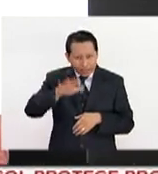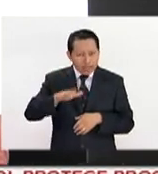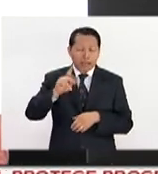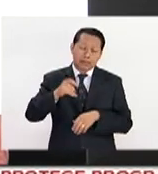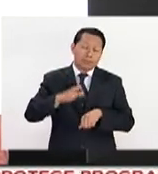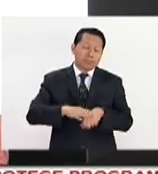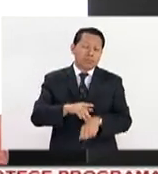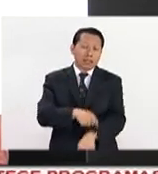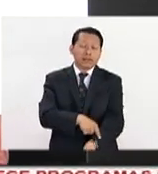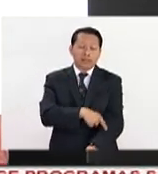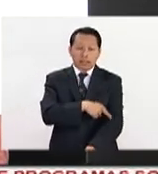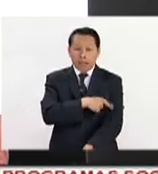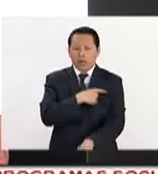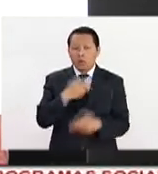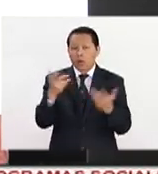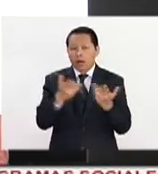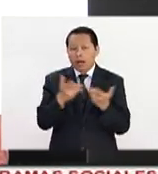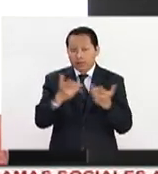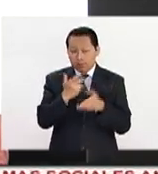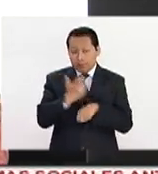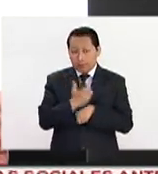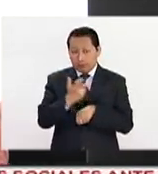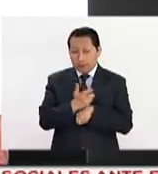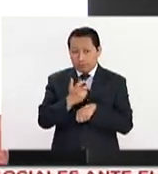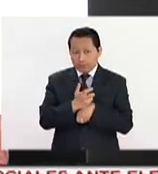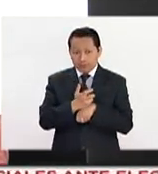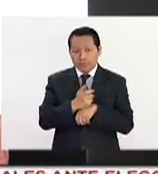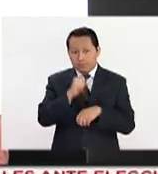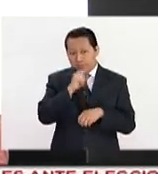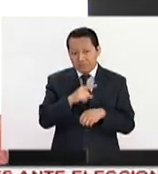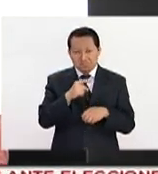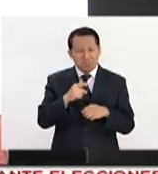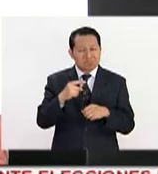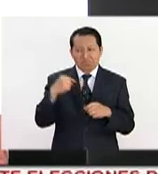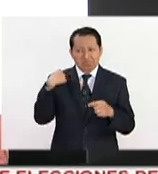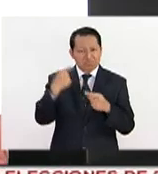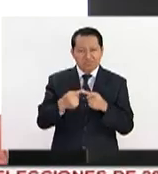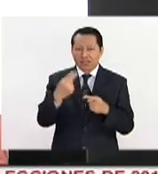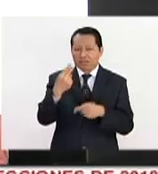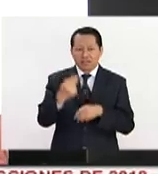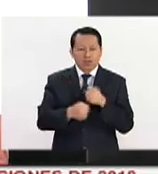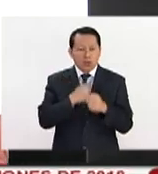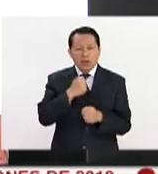más larga que hace un mandatario estadounidense en más de 25 años,